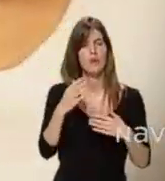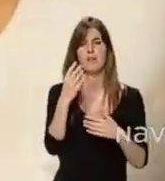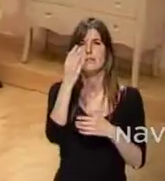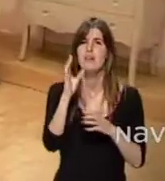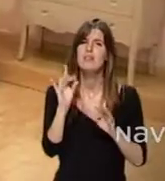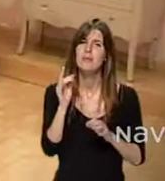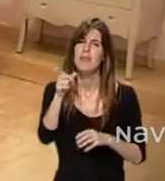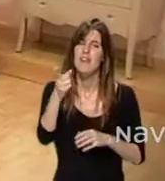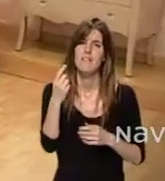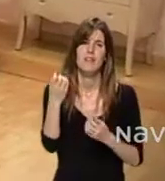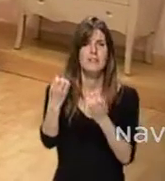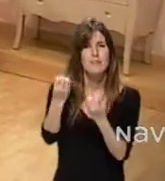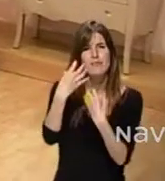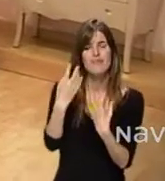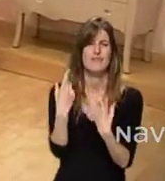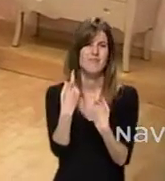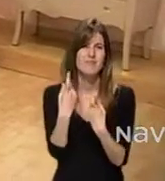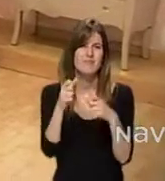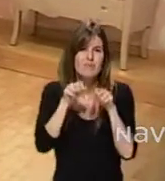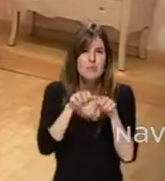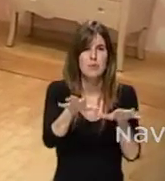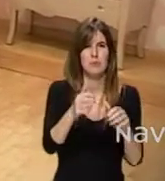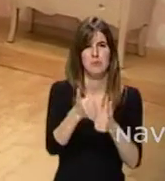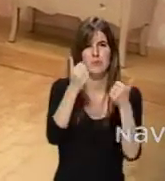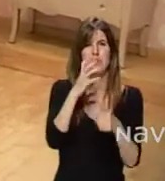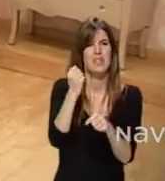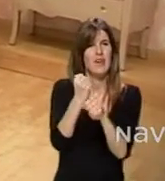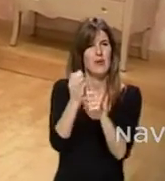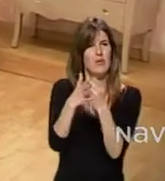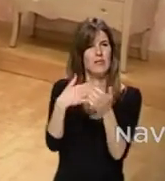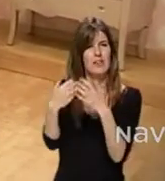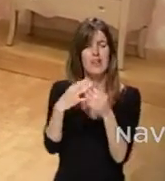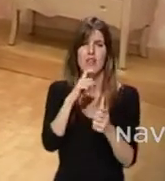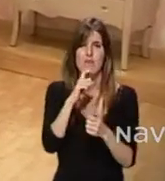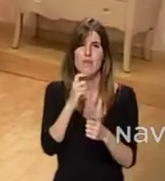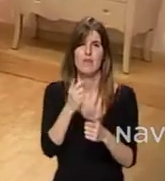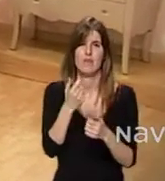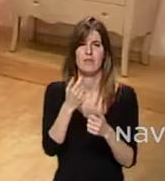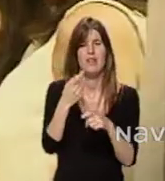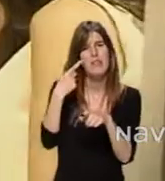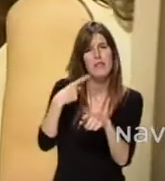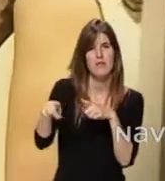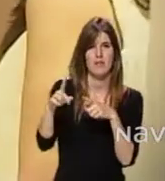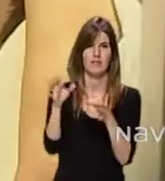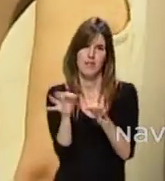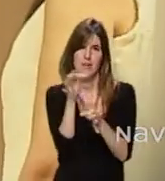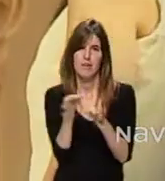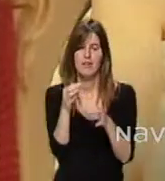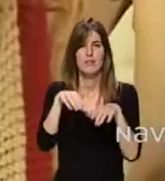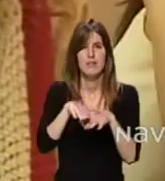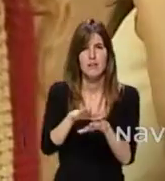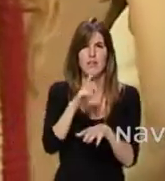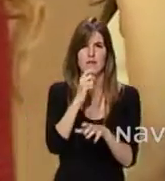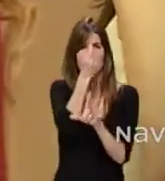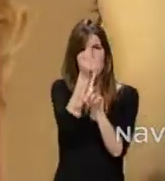nos conoce, no se valora bien nuestro trabajo porque es un trabajo muy artesanal muchas veces, muy diferente y la